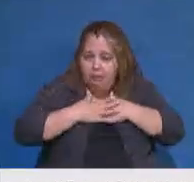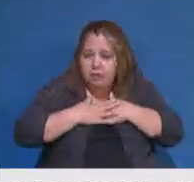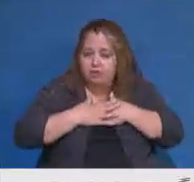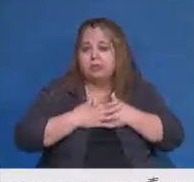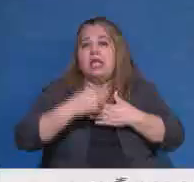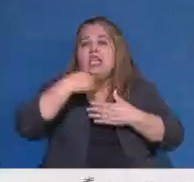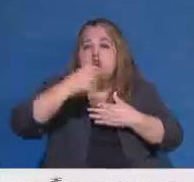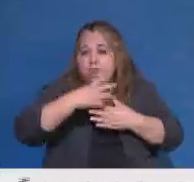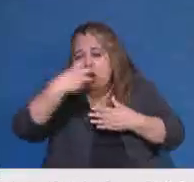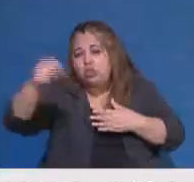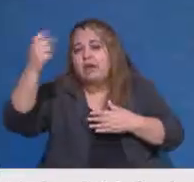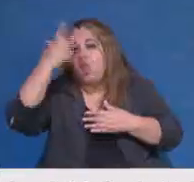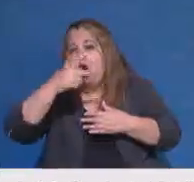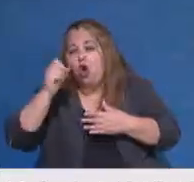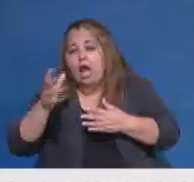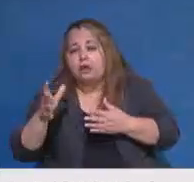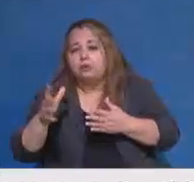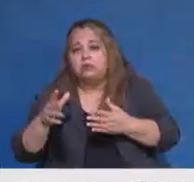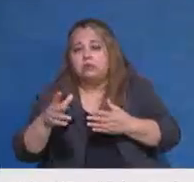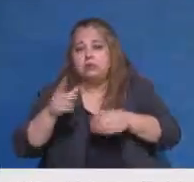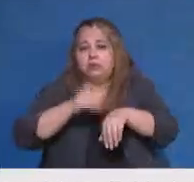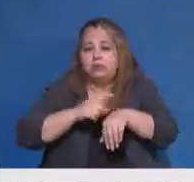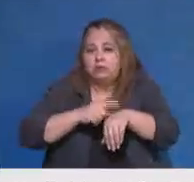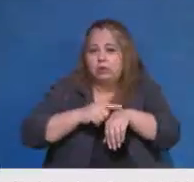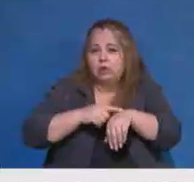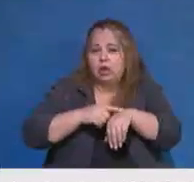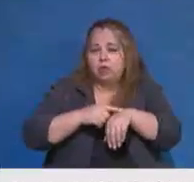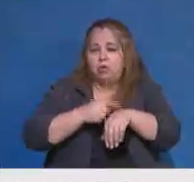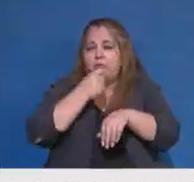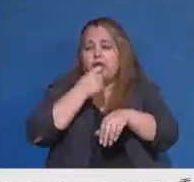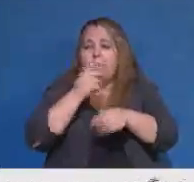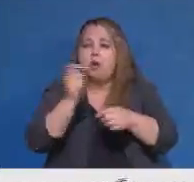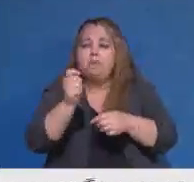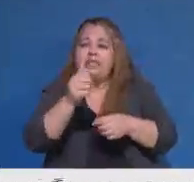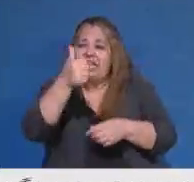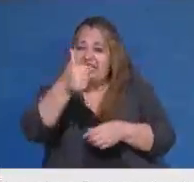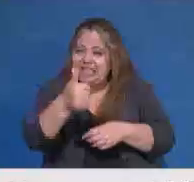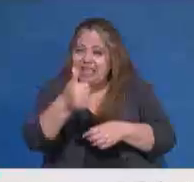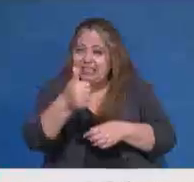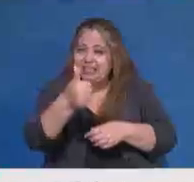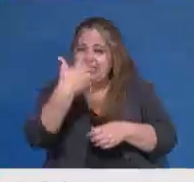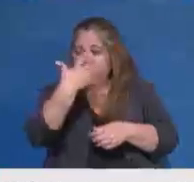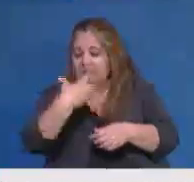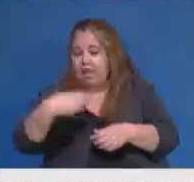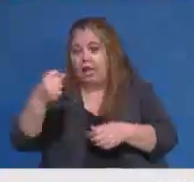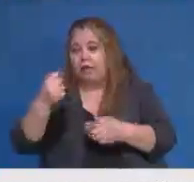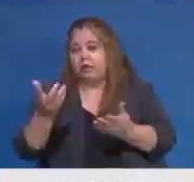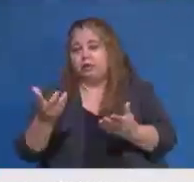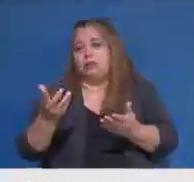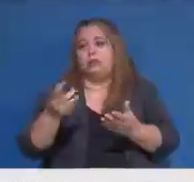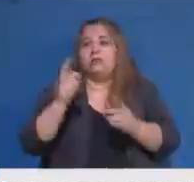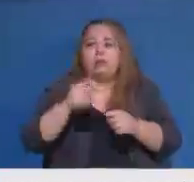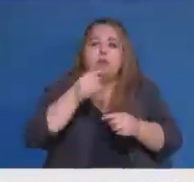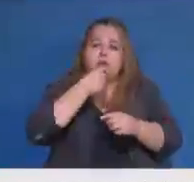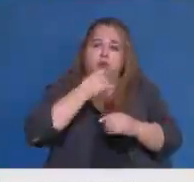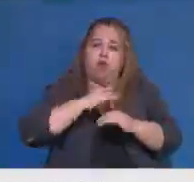hogar y no se cumple en un tiempo prudencial, que son antes de los 6 meses, la pericia a mi persona, que era yo la